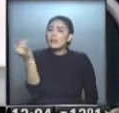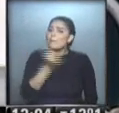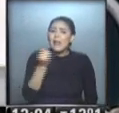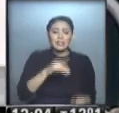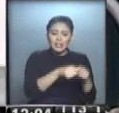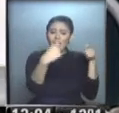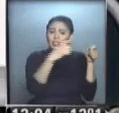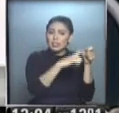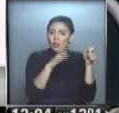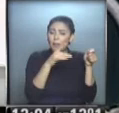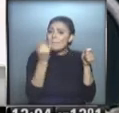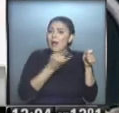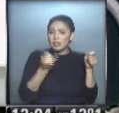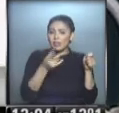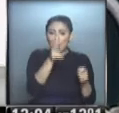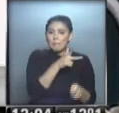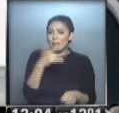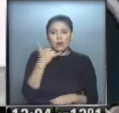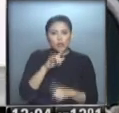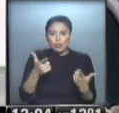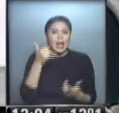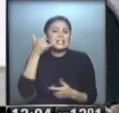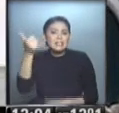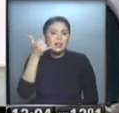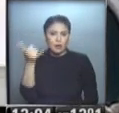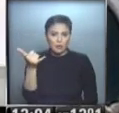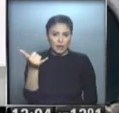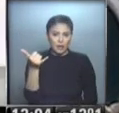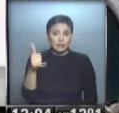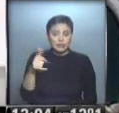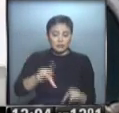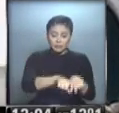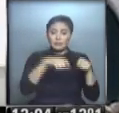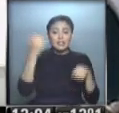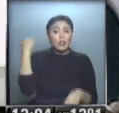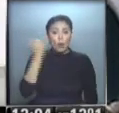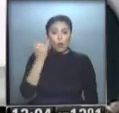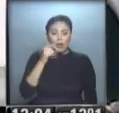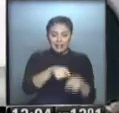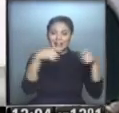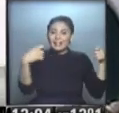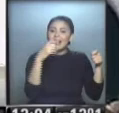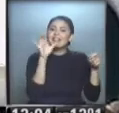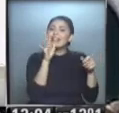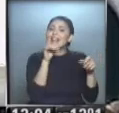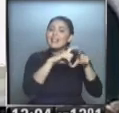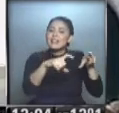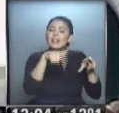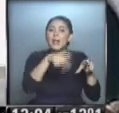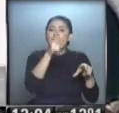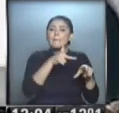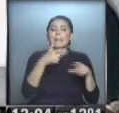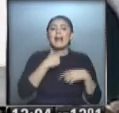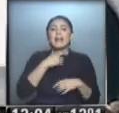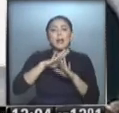que francisco hubiese llamado en los últimos días al asado luego de que en la portada de este jueves clarín título gesto del papá por la paz en